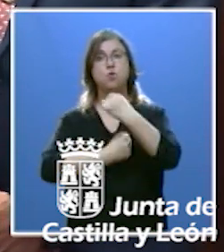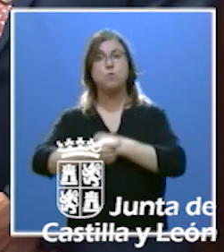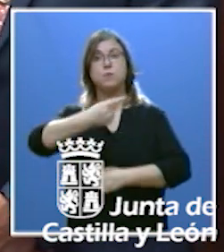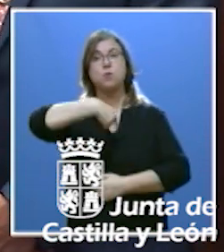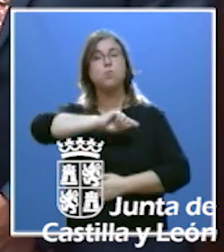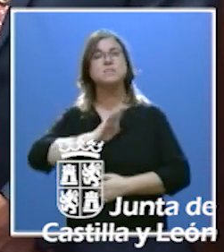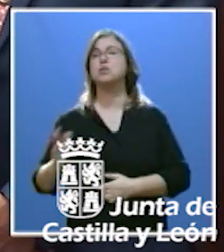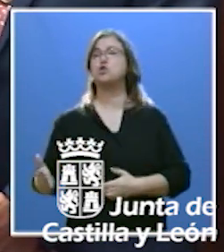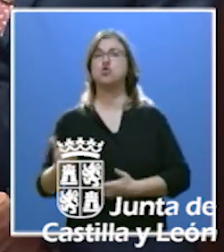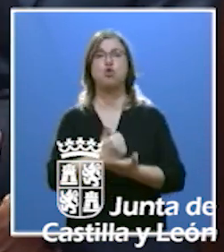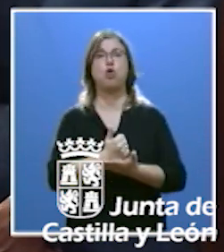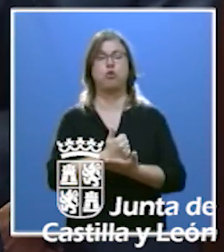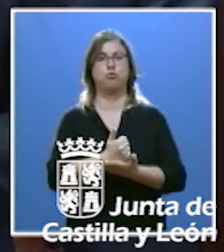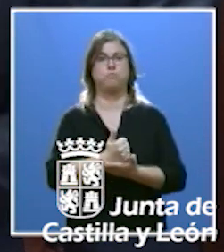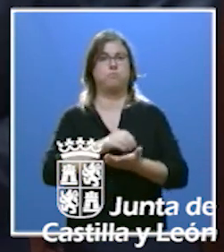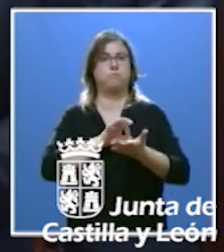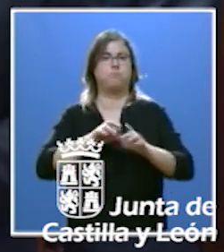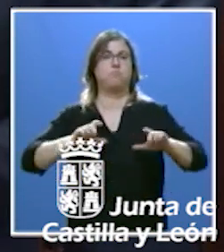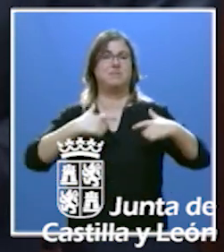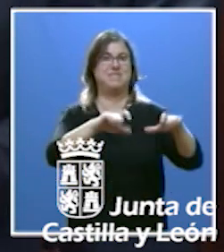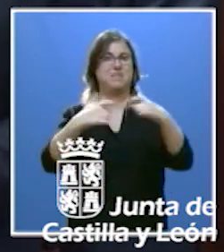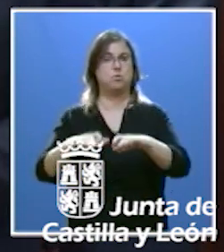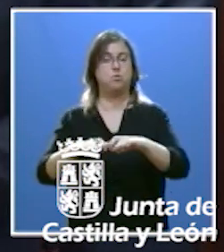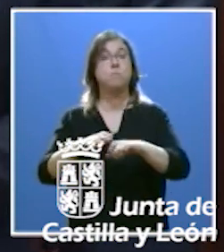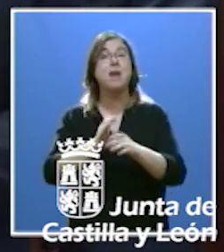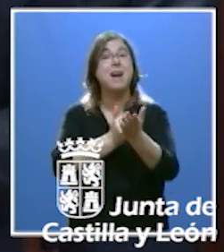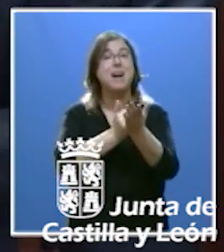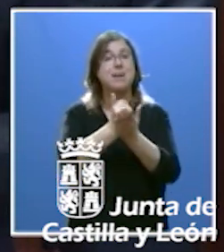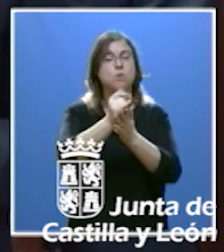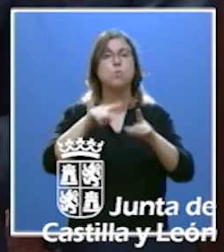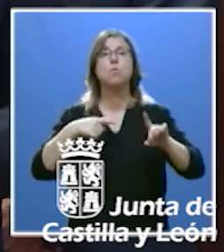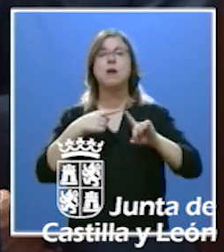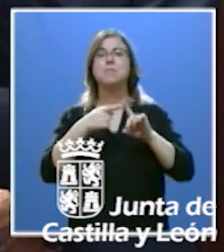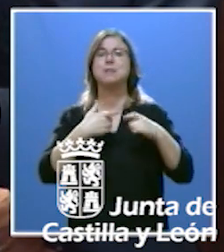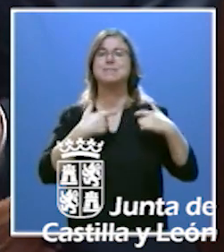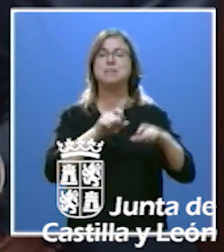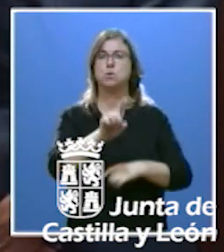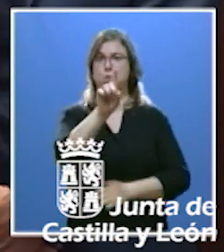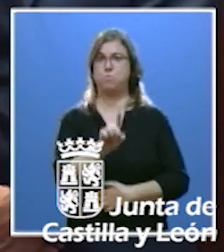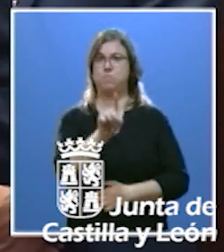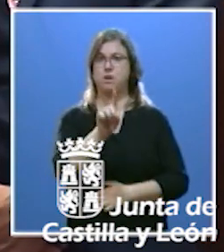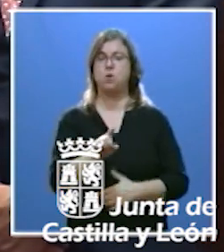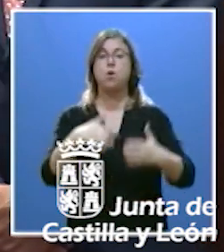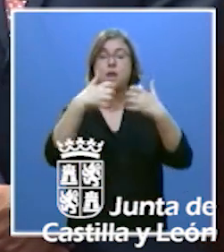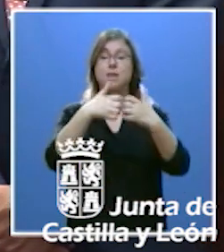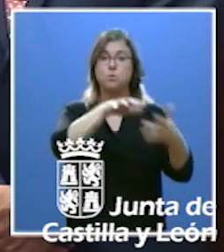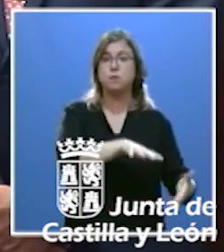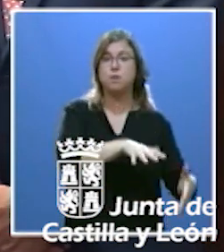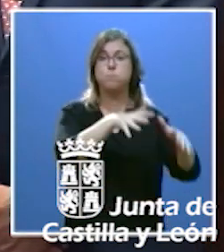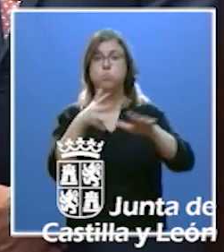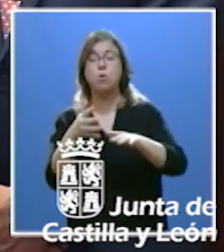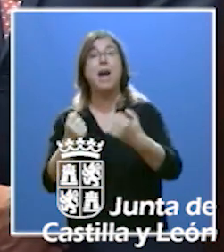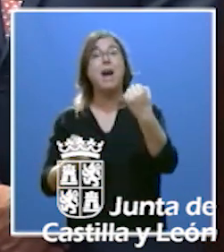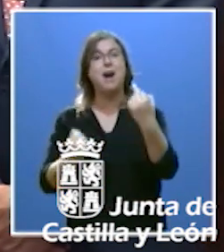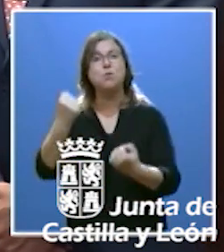nuestros sectores. La agricultura y todo el sector primario, la industria transformadora, la automoción